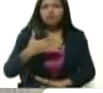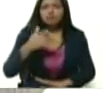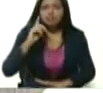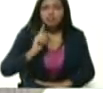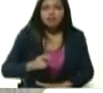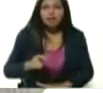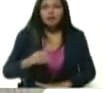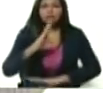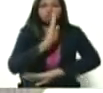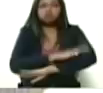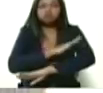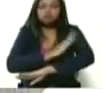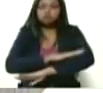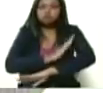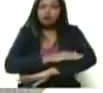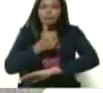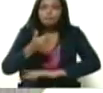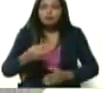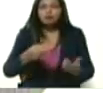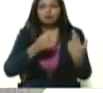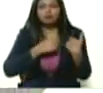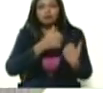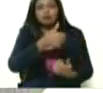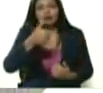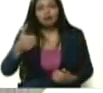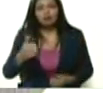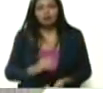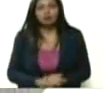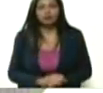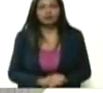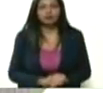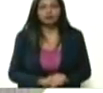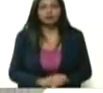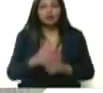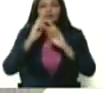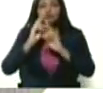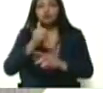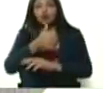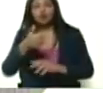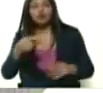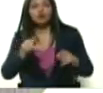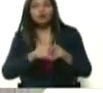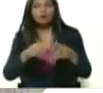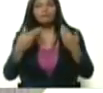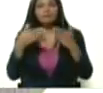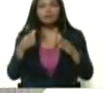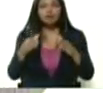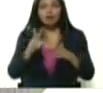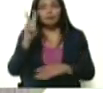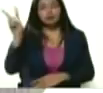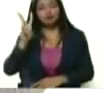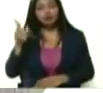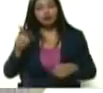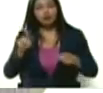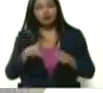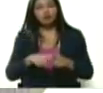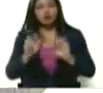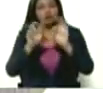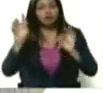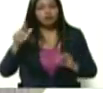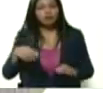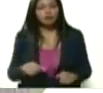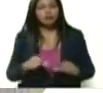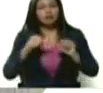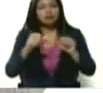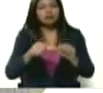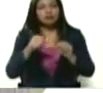la disciplina y la responsabilidad con la que ha respondido y ha permitido que Venezuela mantenga su